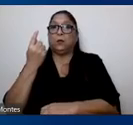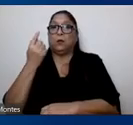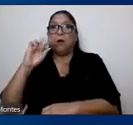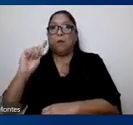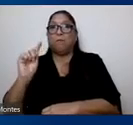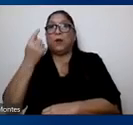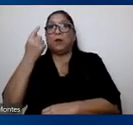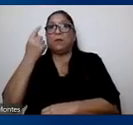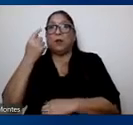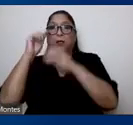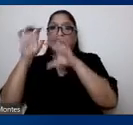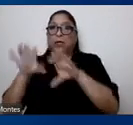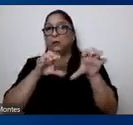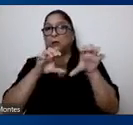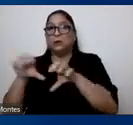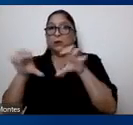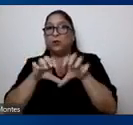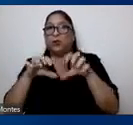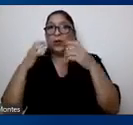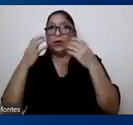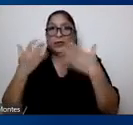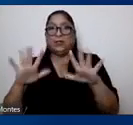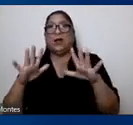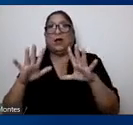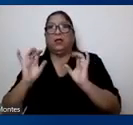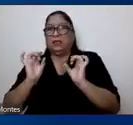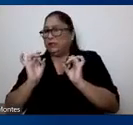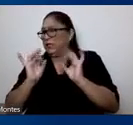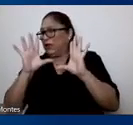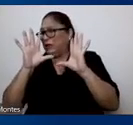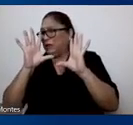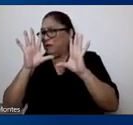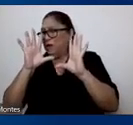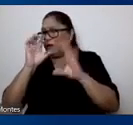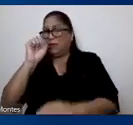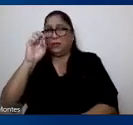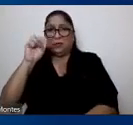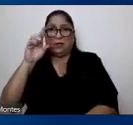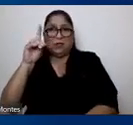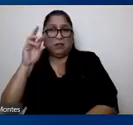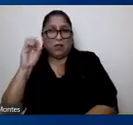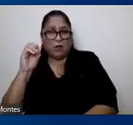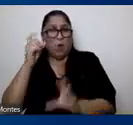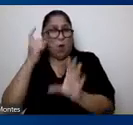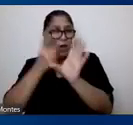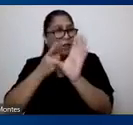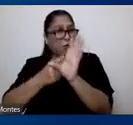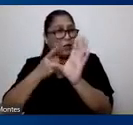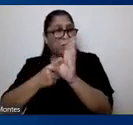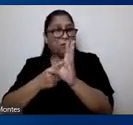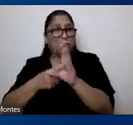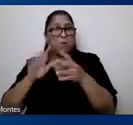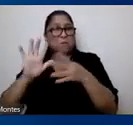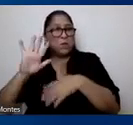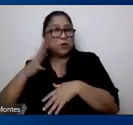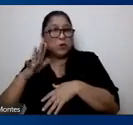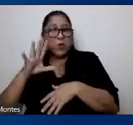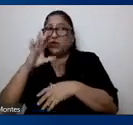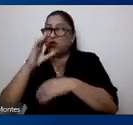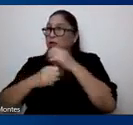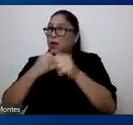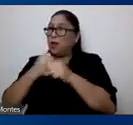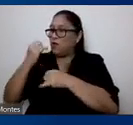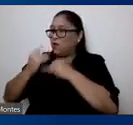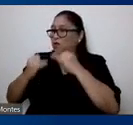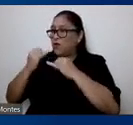primeros accionarios ya de terror de Sendero Luminoso al principio del año, entre el año 80, finales del 80